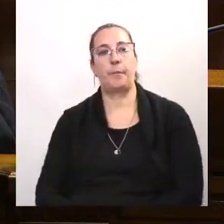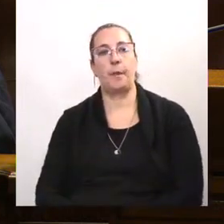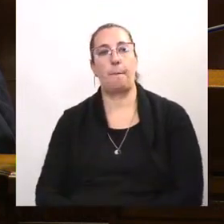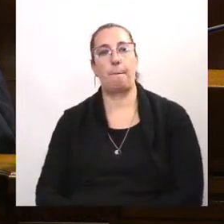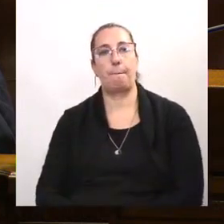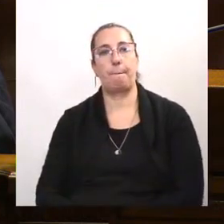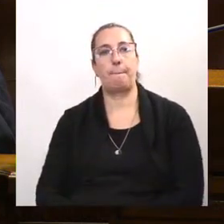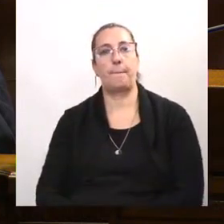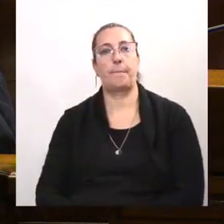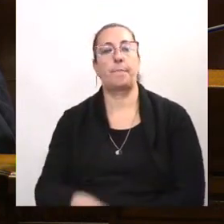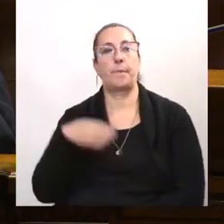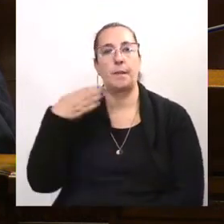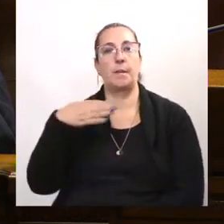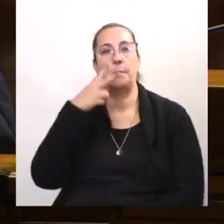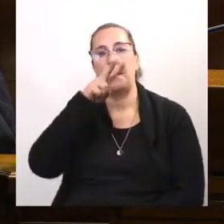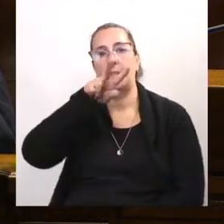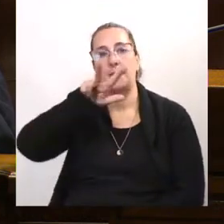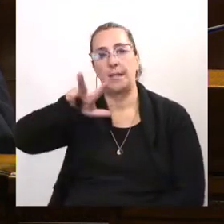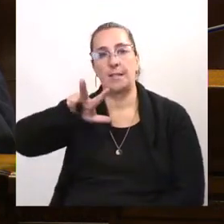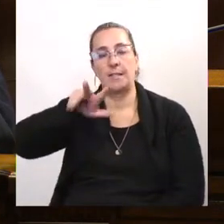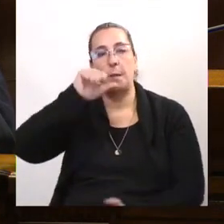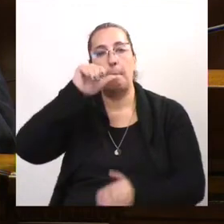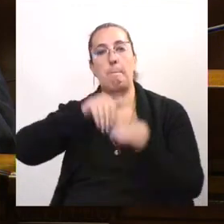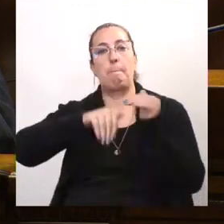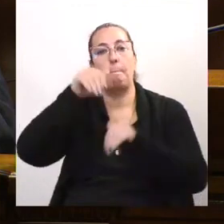Ha participado en 23 plebiscitos,